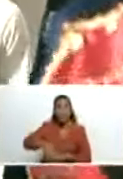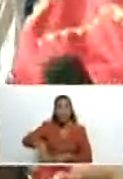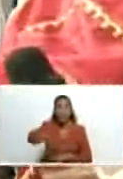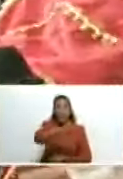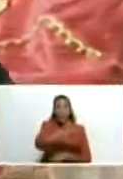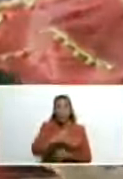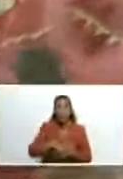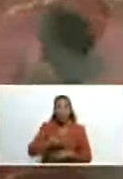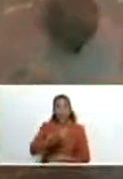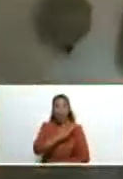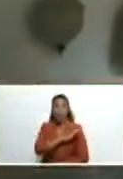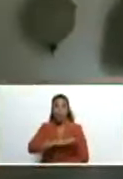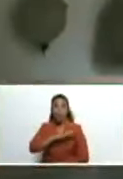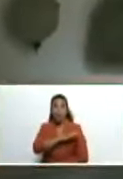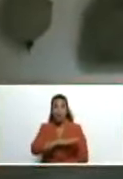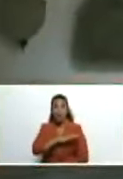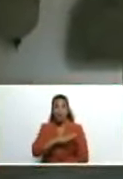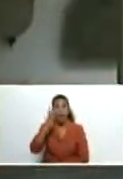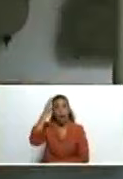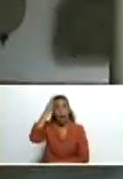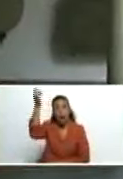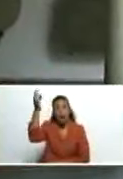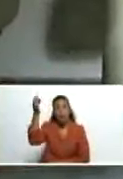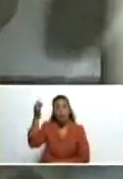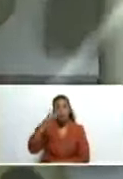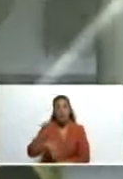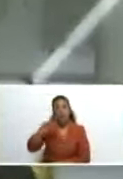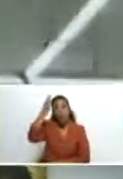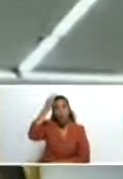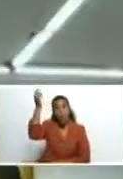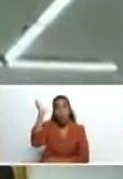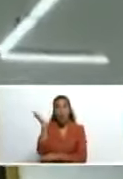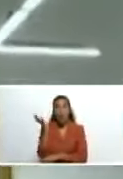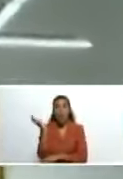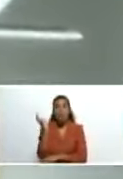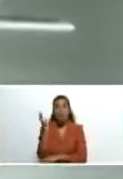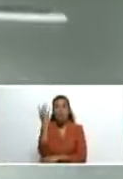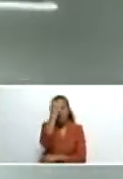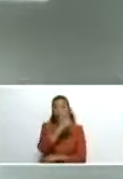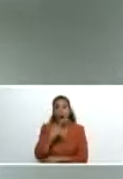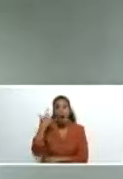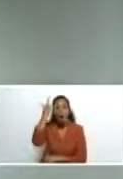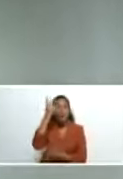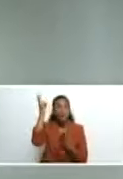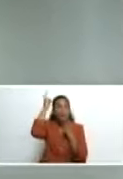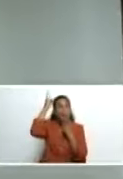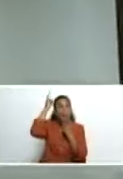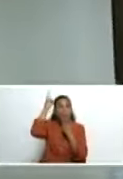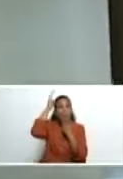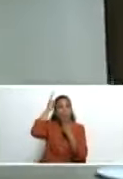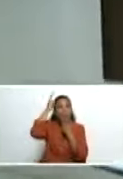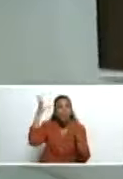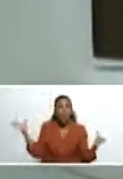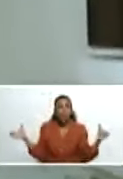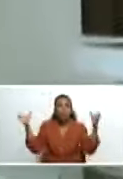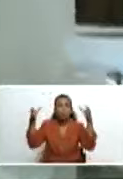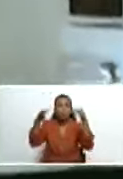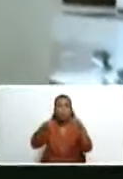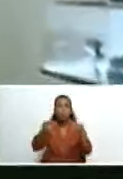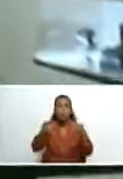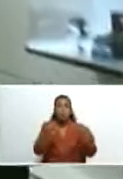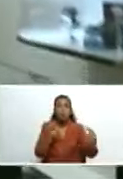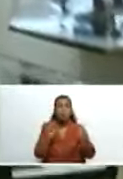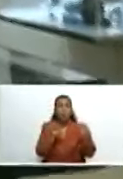Gran Congreso Afroindígena Venezolano Caribeño, que se ha reunido y ha